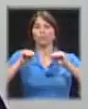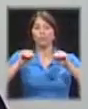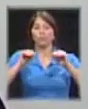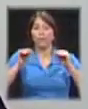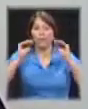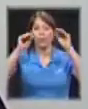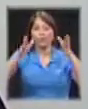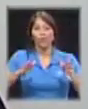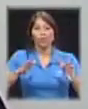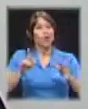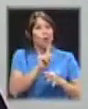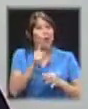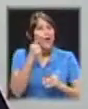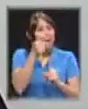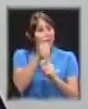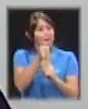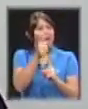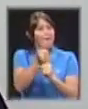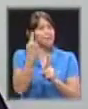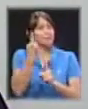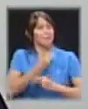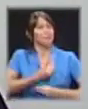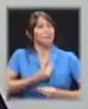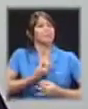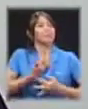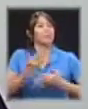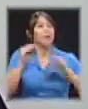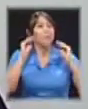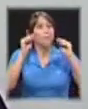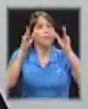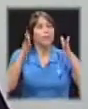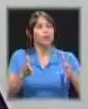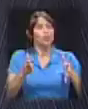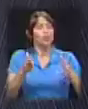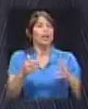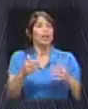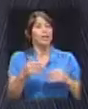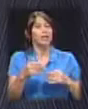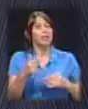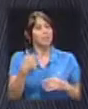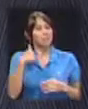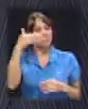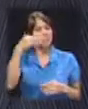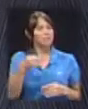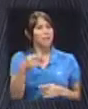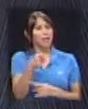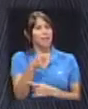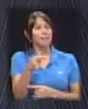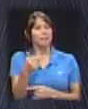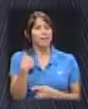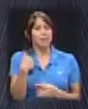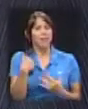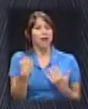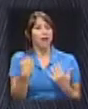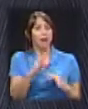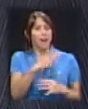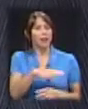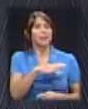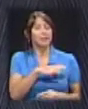conocí después que usted, y me parece que tenía esa característica, pero